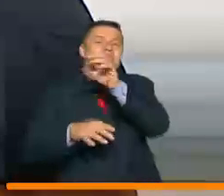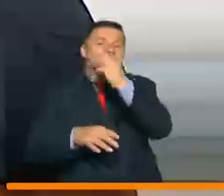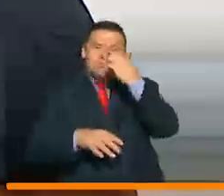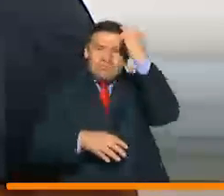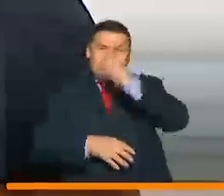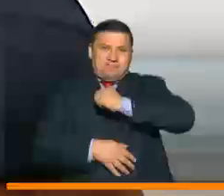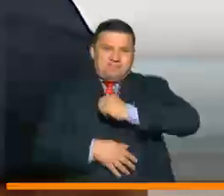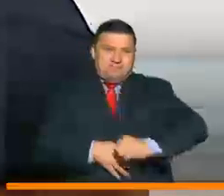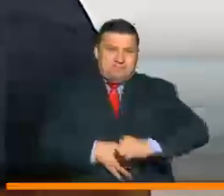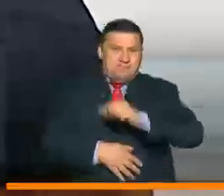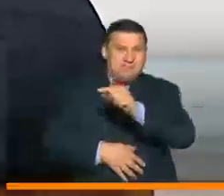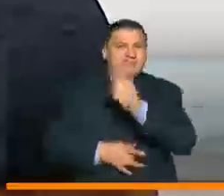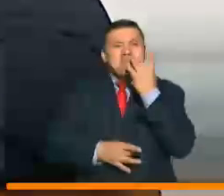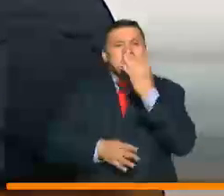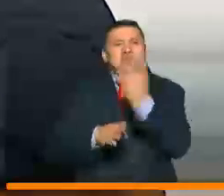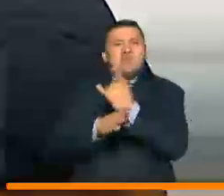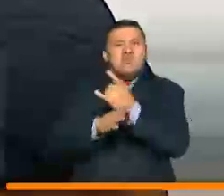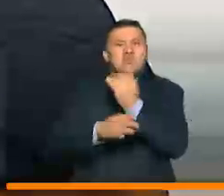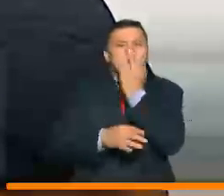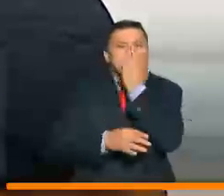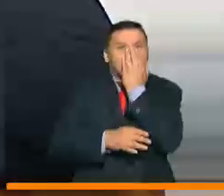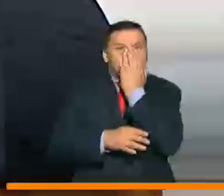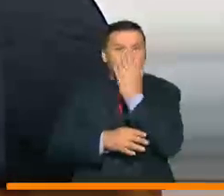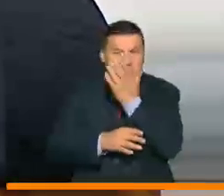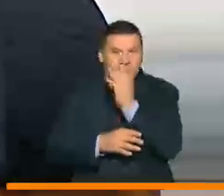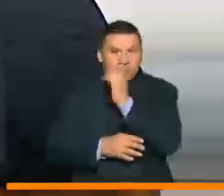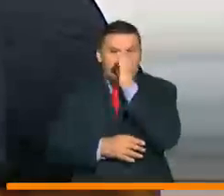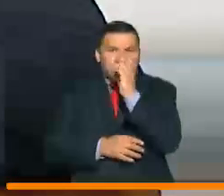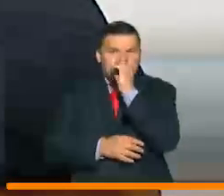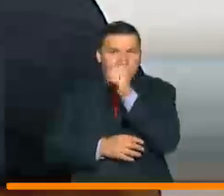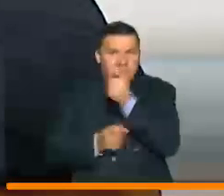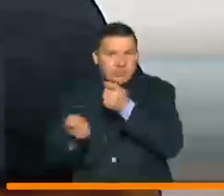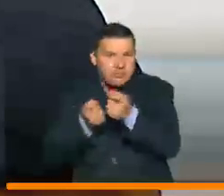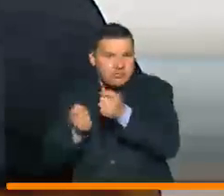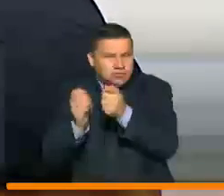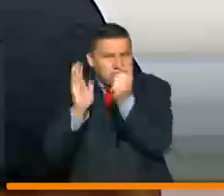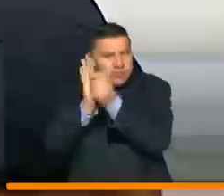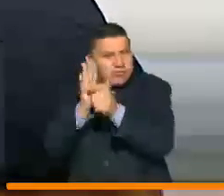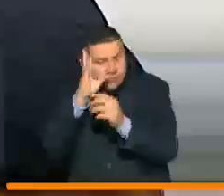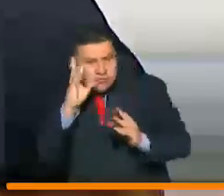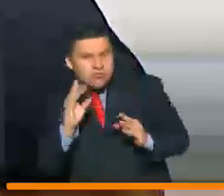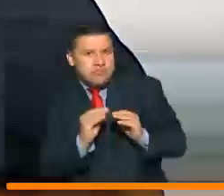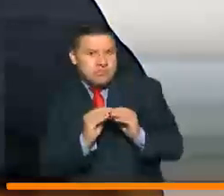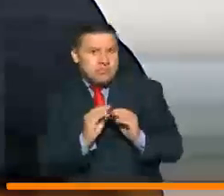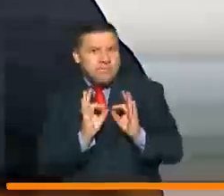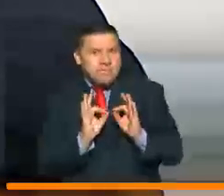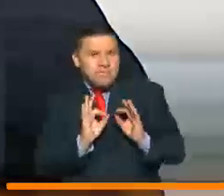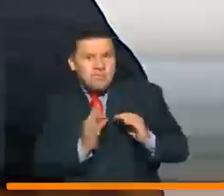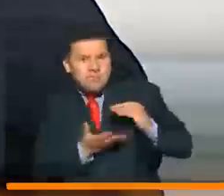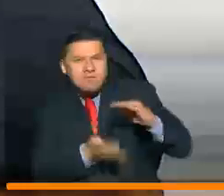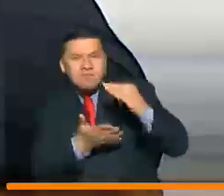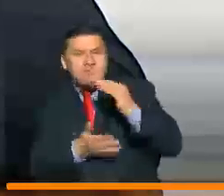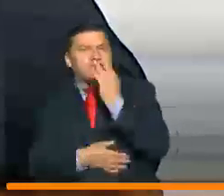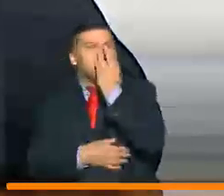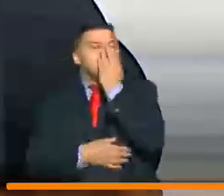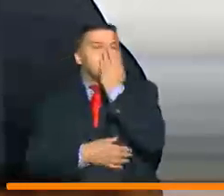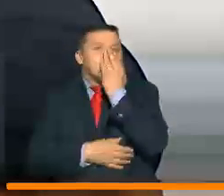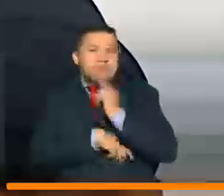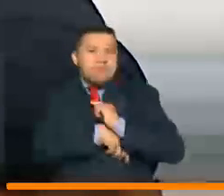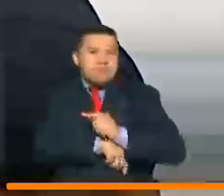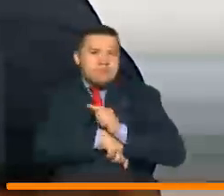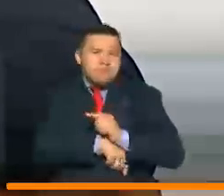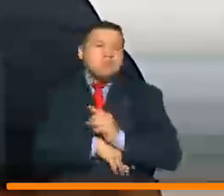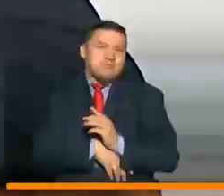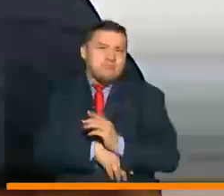de Medicina Crítica para el uso racional del oxígeno, para tratar de hacer el uso más